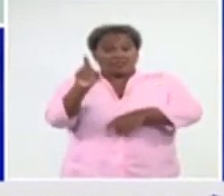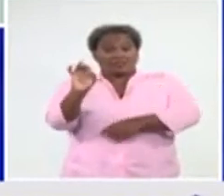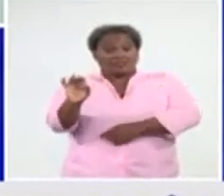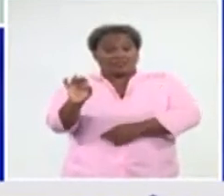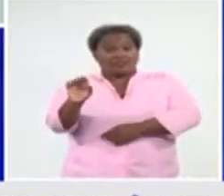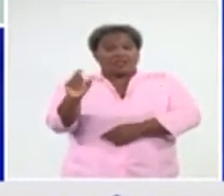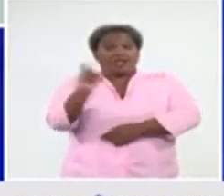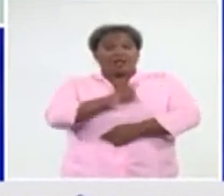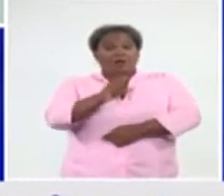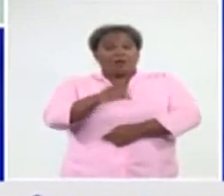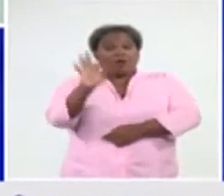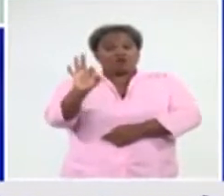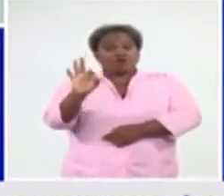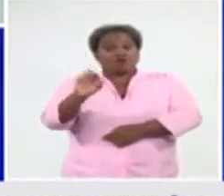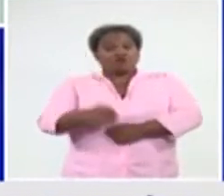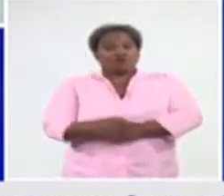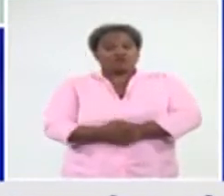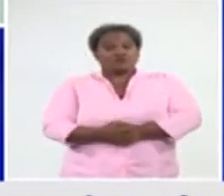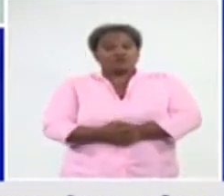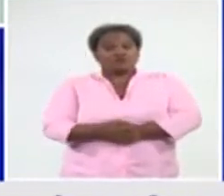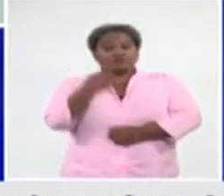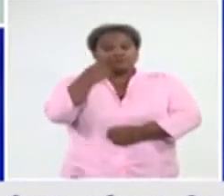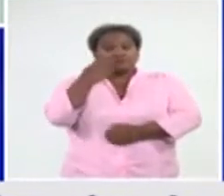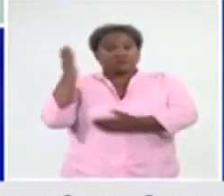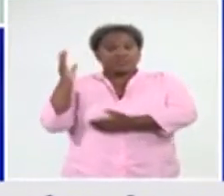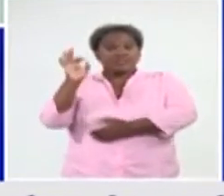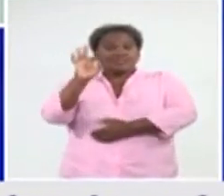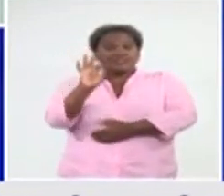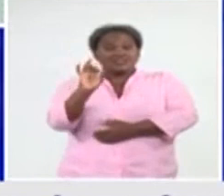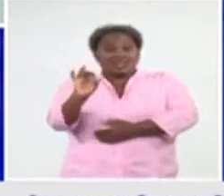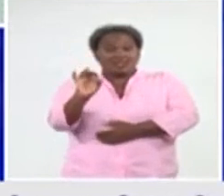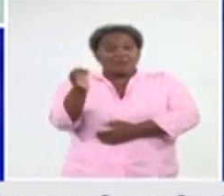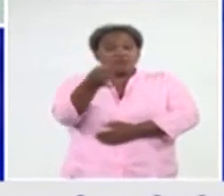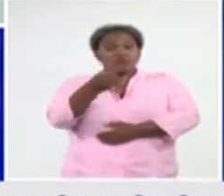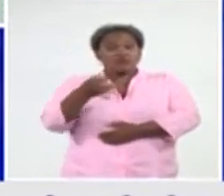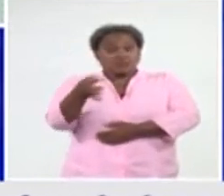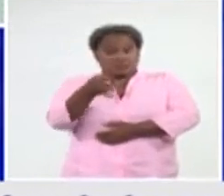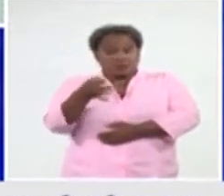ven, se diagnostican casos en 7 de sus 8 municipios.